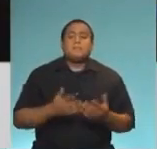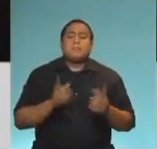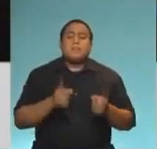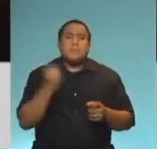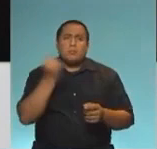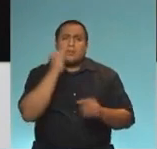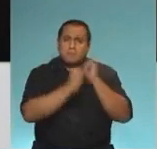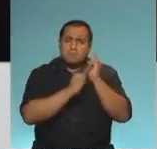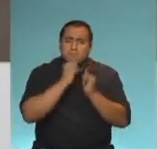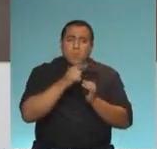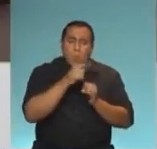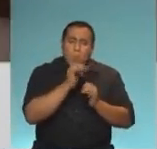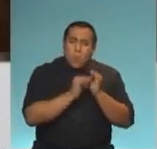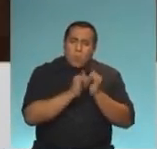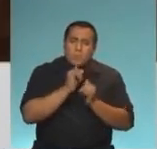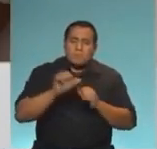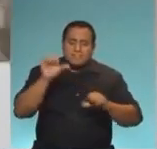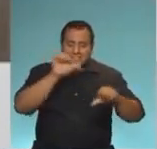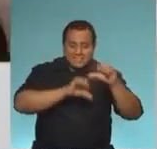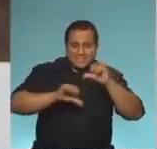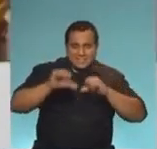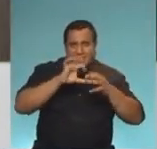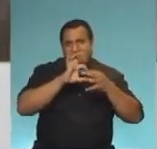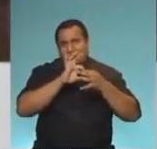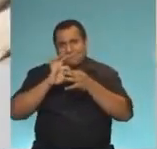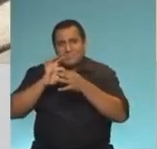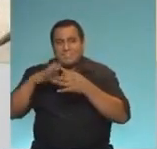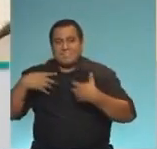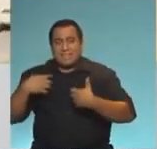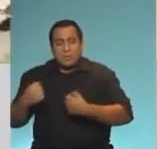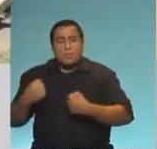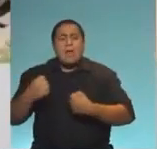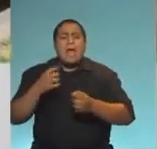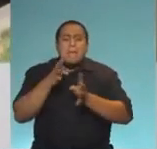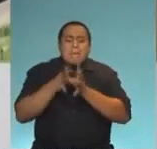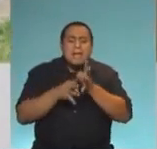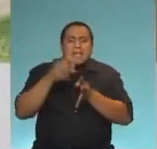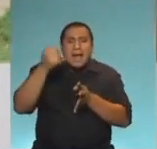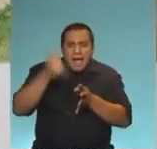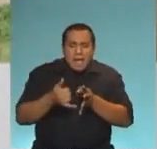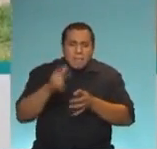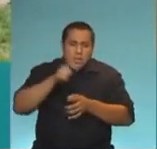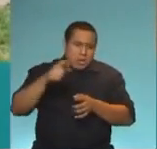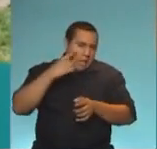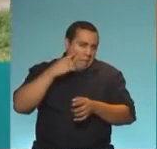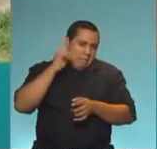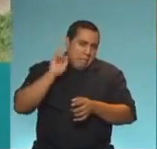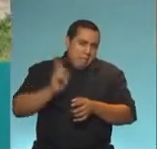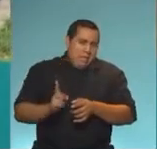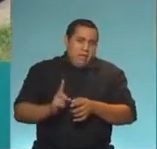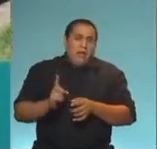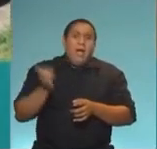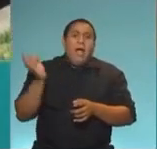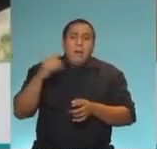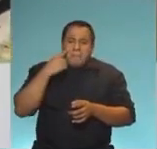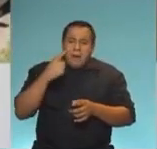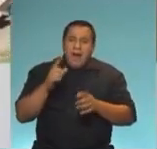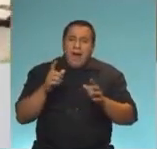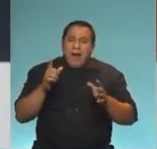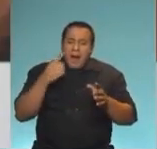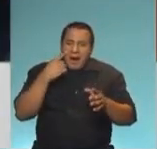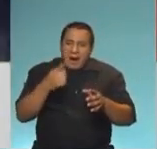vos hablabas recién de la ciencia aplicada a la salud. Hay una máquina que muy poca gente lo sabe, pero que se ha incorporado, ahí estamos viendo